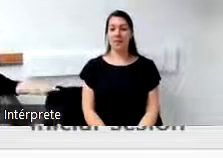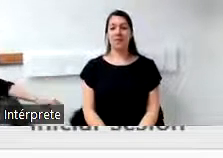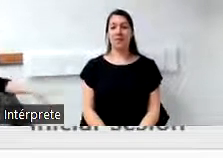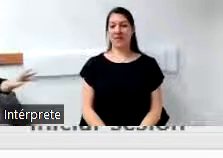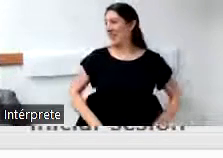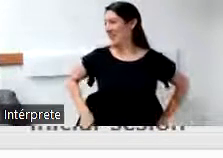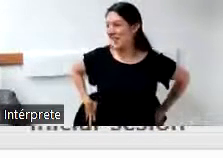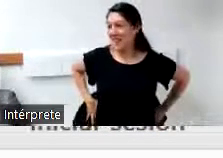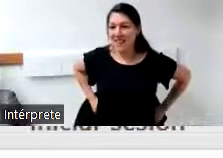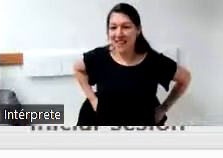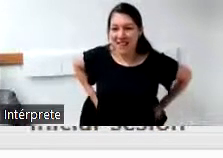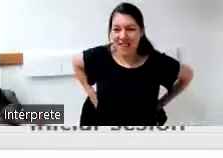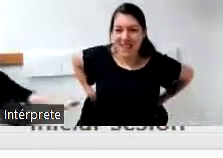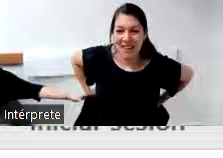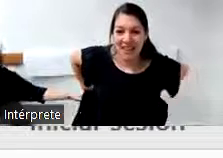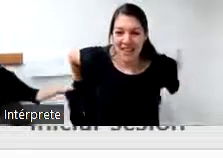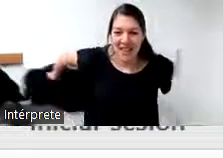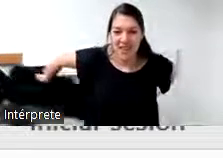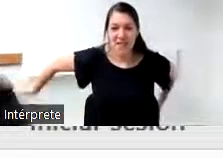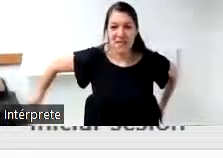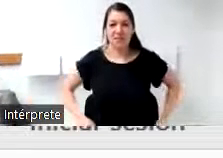Arriba. En ver.